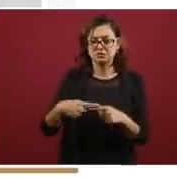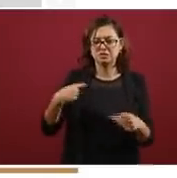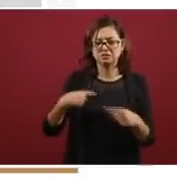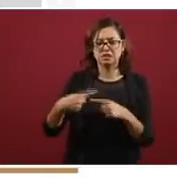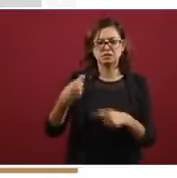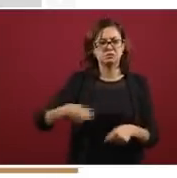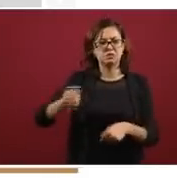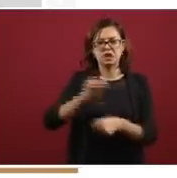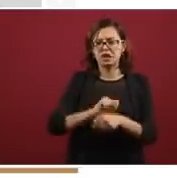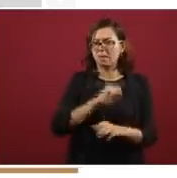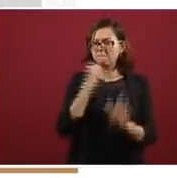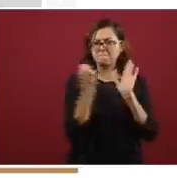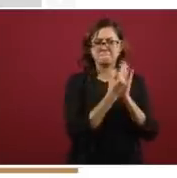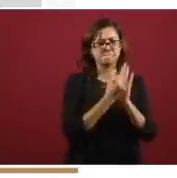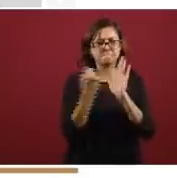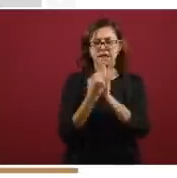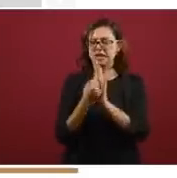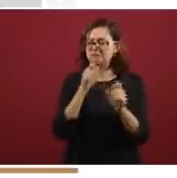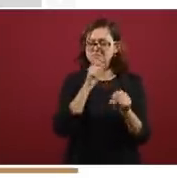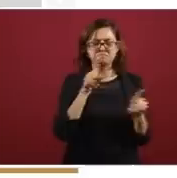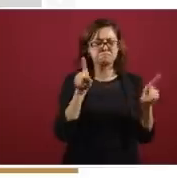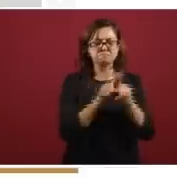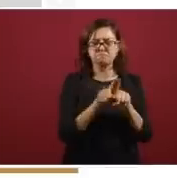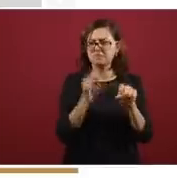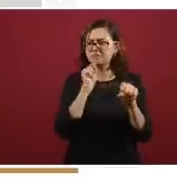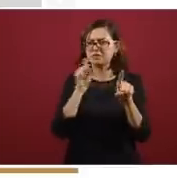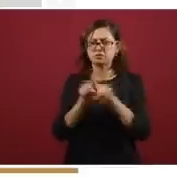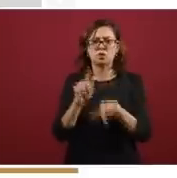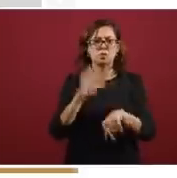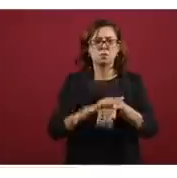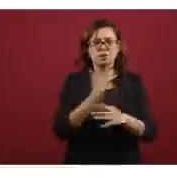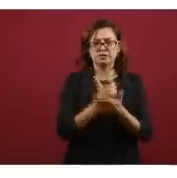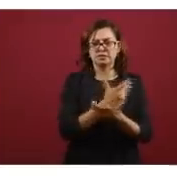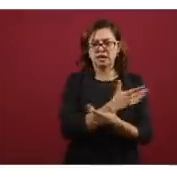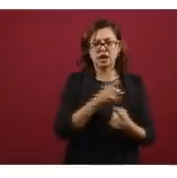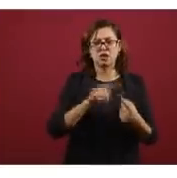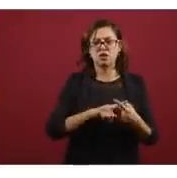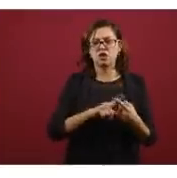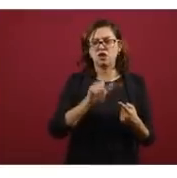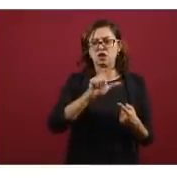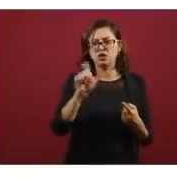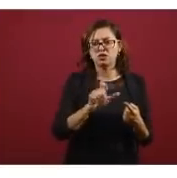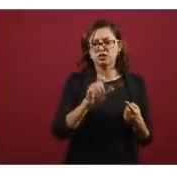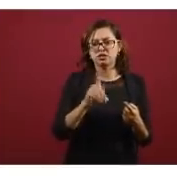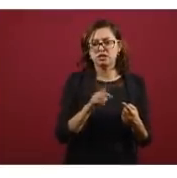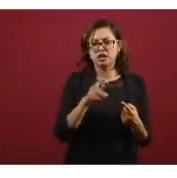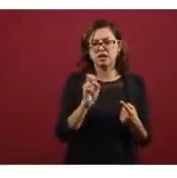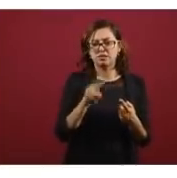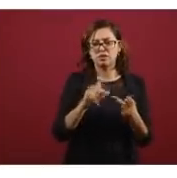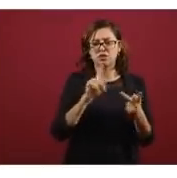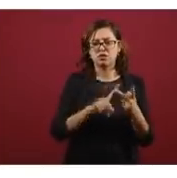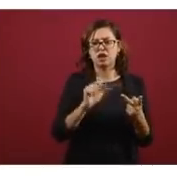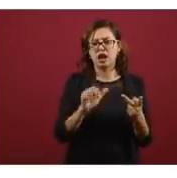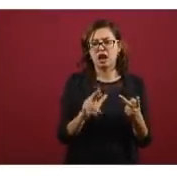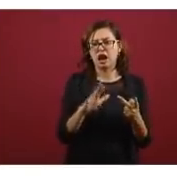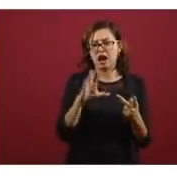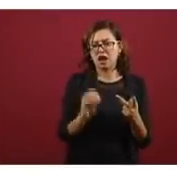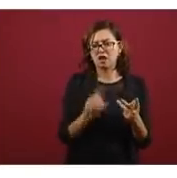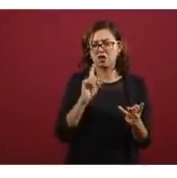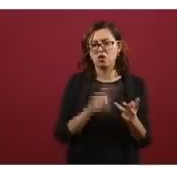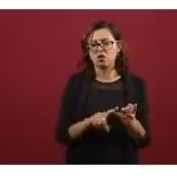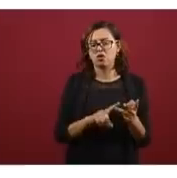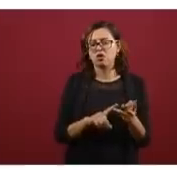las marcas. Las que tienen los márgenes y precios más altos es Chevron, Redco, Arco, Shell. Las más económicas en el